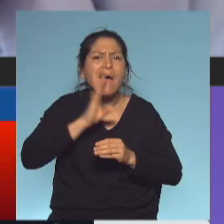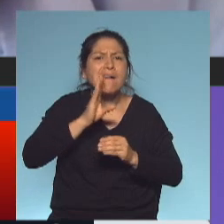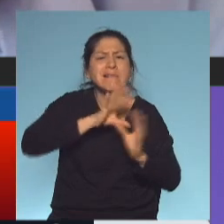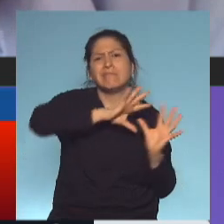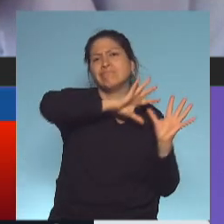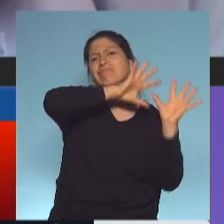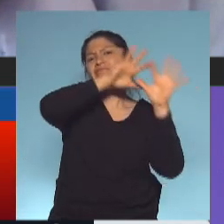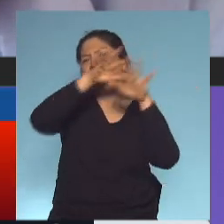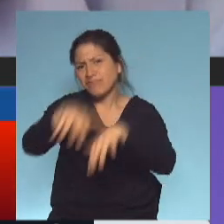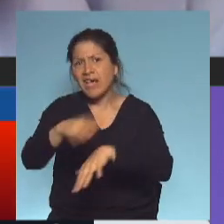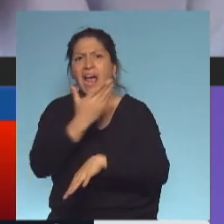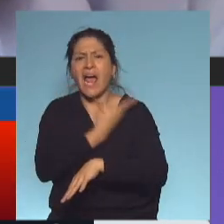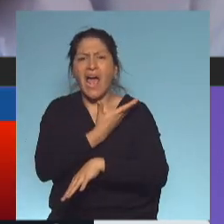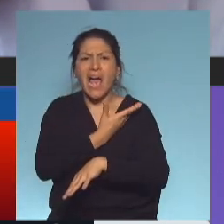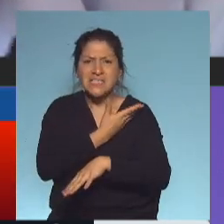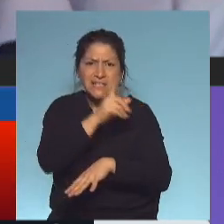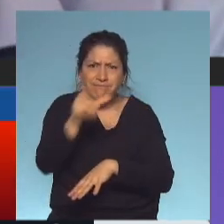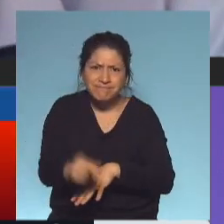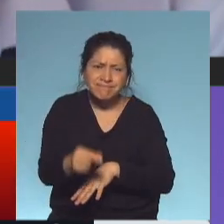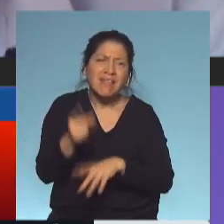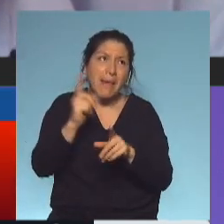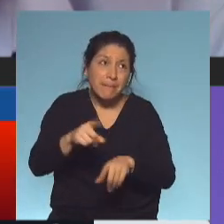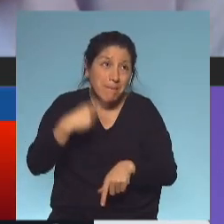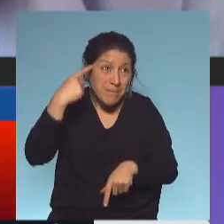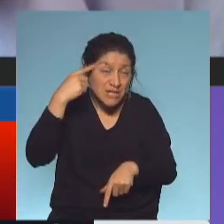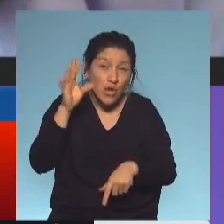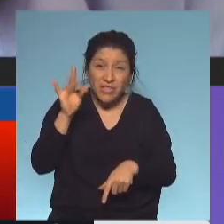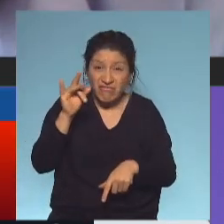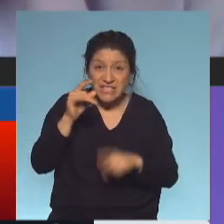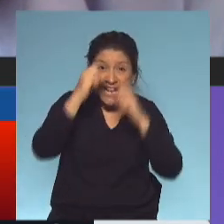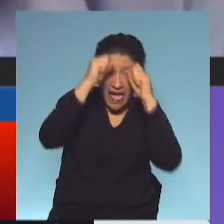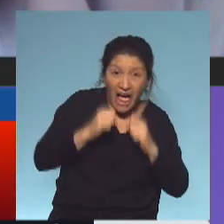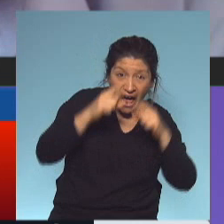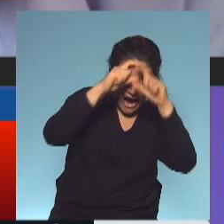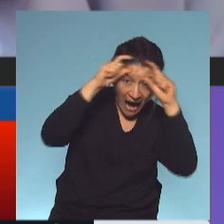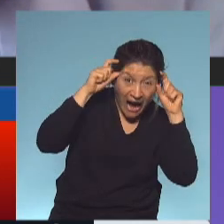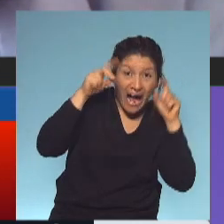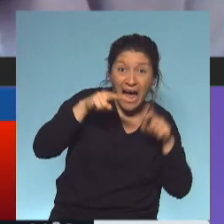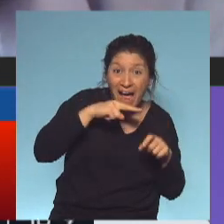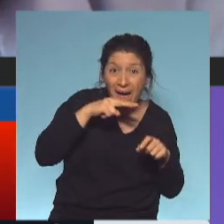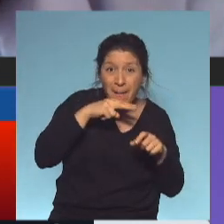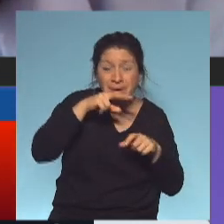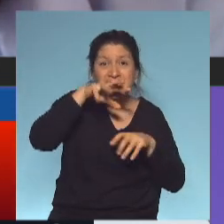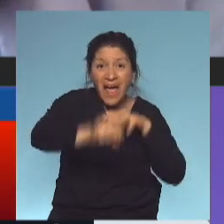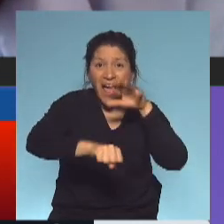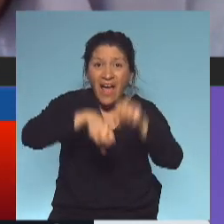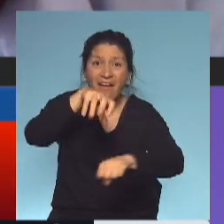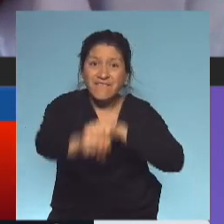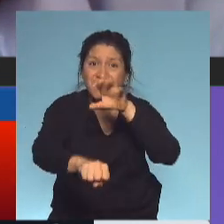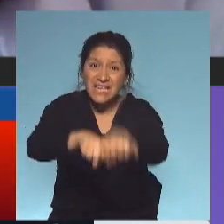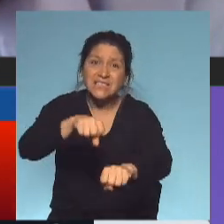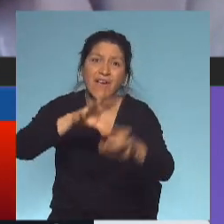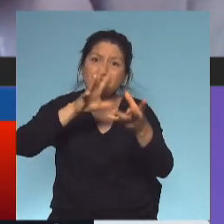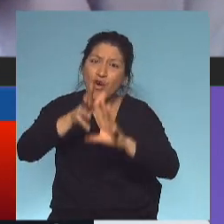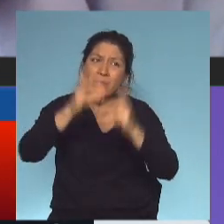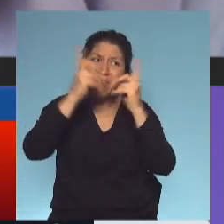decida ingresar a la franja de Gaza, como también se me hace difícil pensar que Hamas pueda avanzar de otra manera que no es la que ha hecho hasta